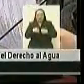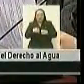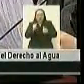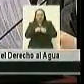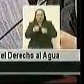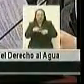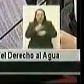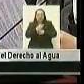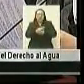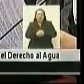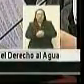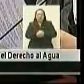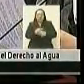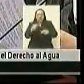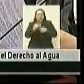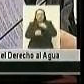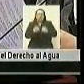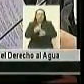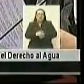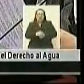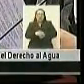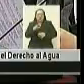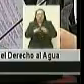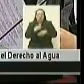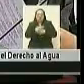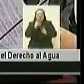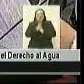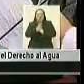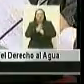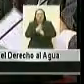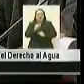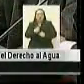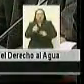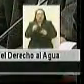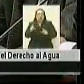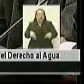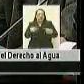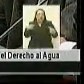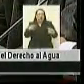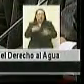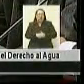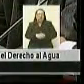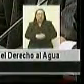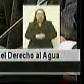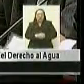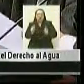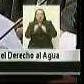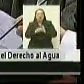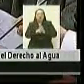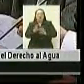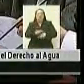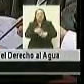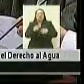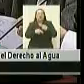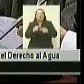de diversas formas en instancias internacionales, a veces de manera directa y otras de manera indirecta. Por ejemplo, la Asamblea General de